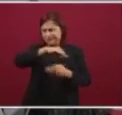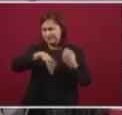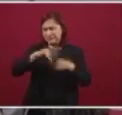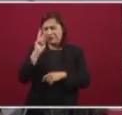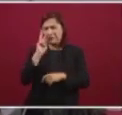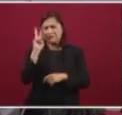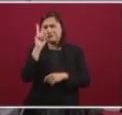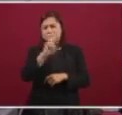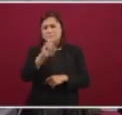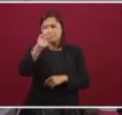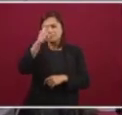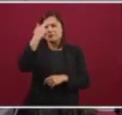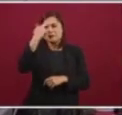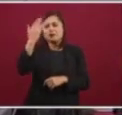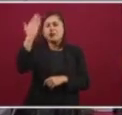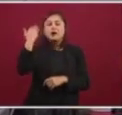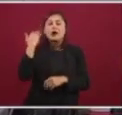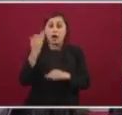las televisoras